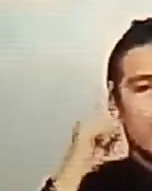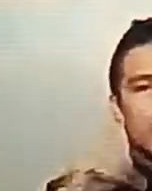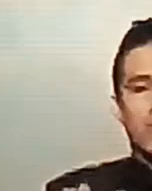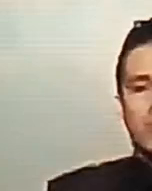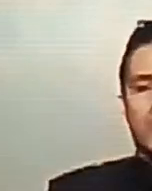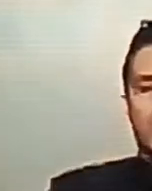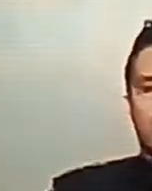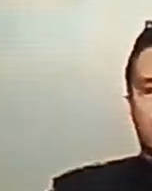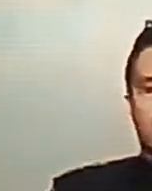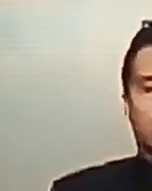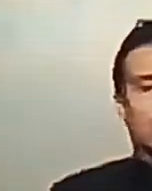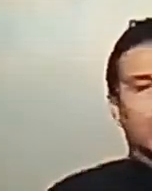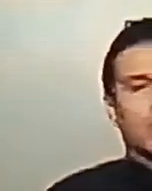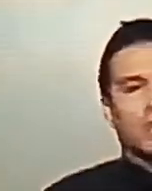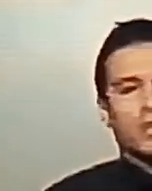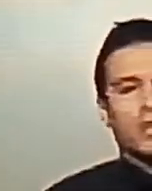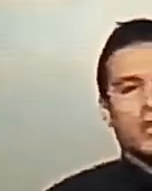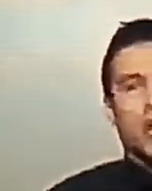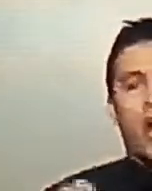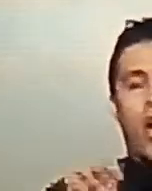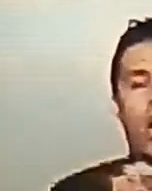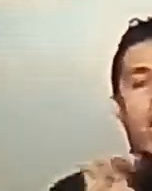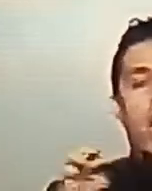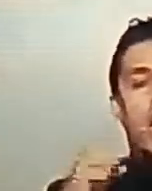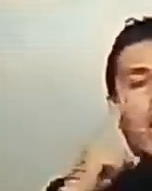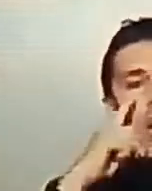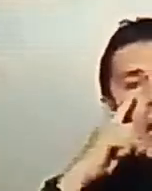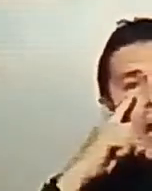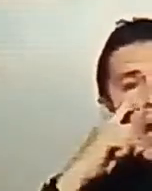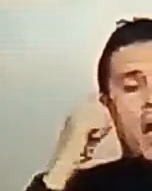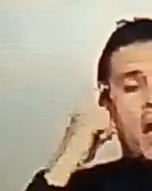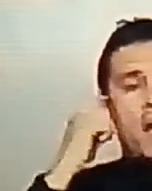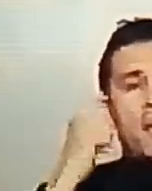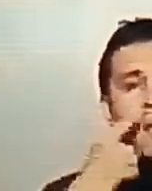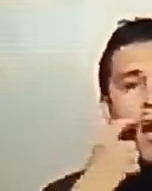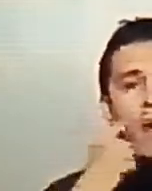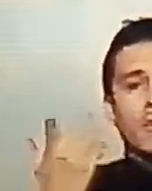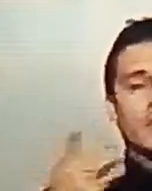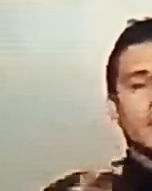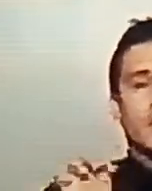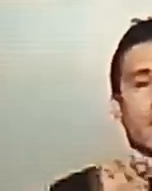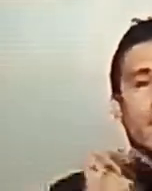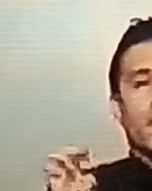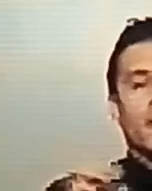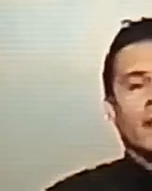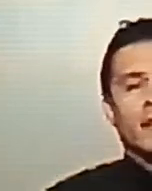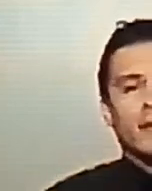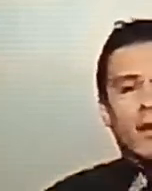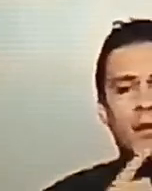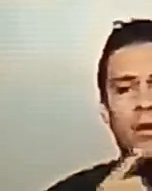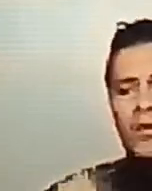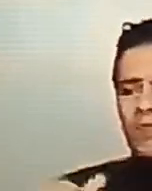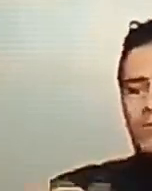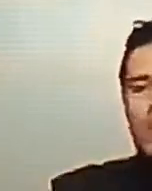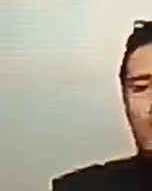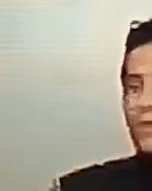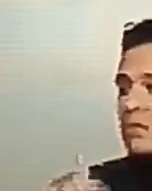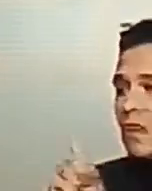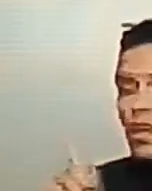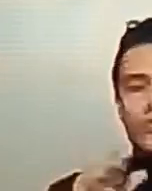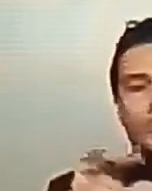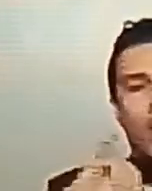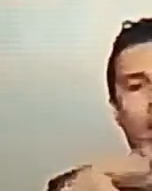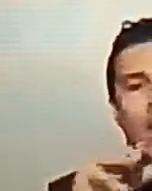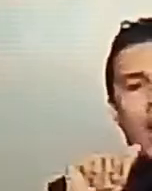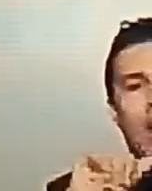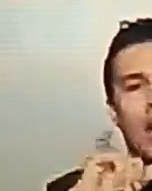empresarios vinculados al Partido Social Cristiano y también con el correísmo, porque en la administración de Jairala nada se hizo respecto de ese